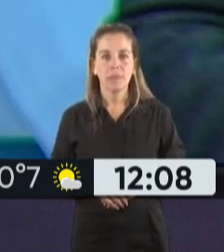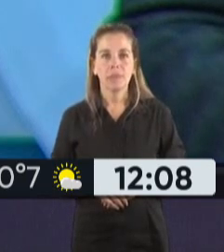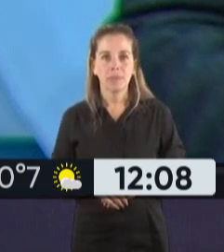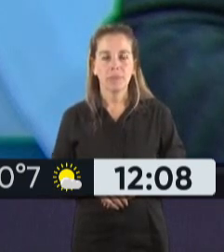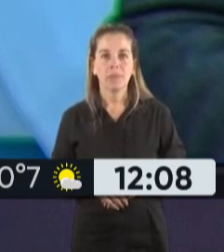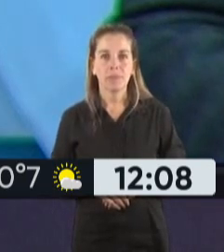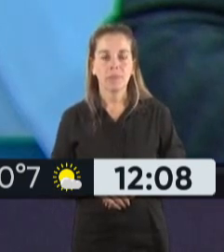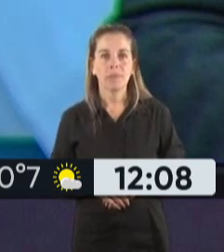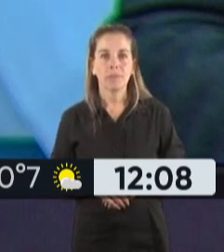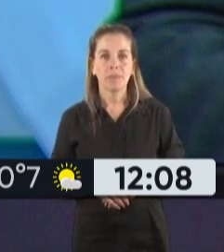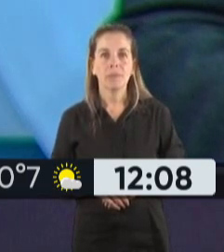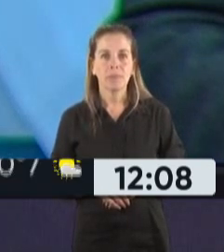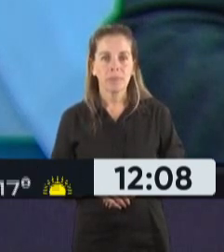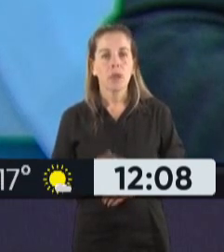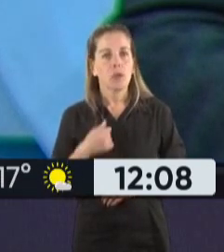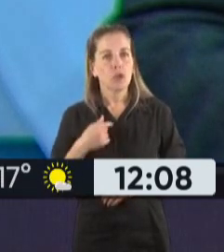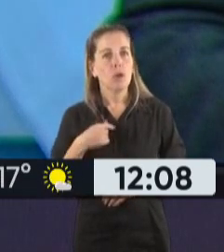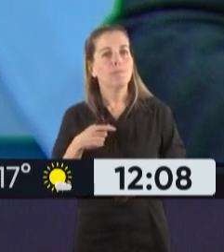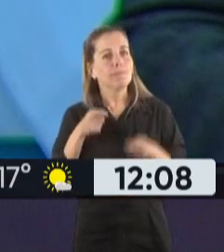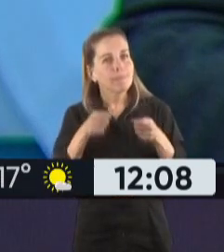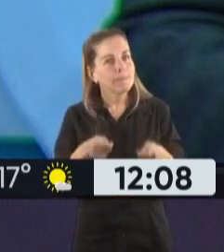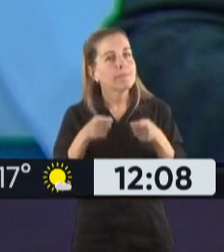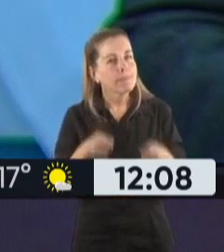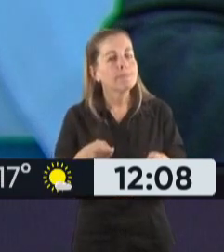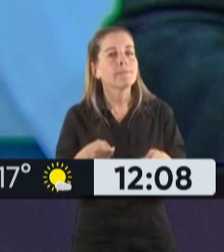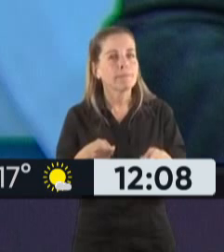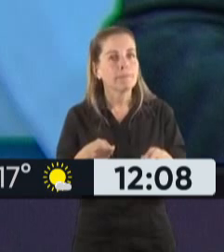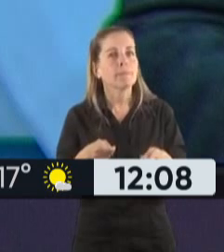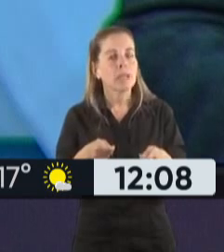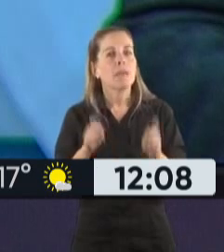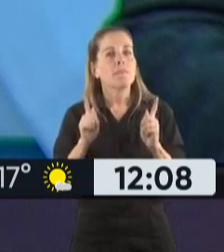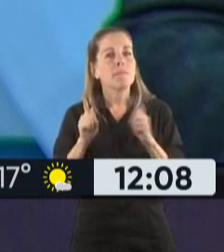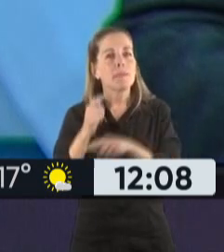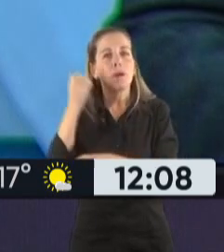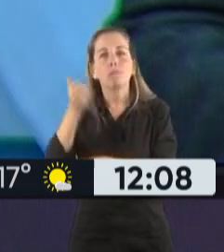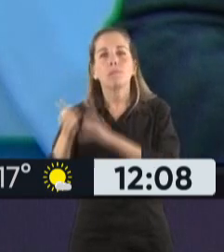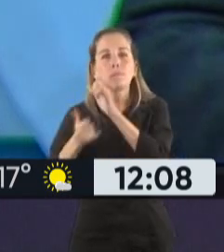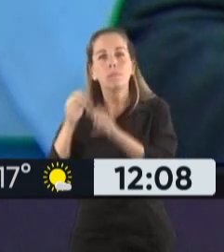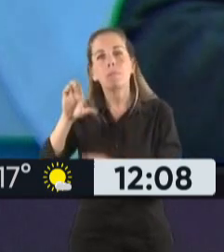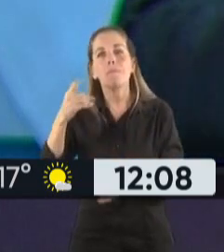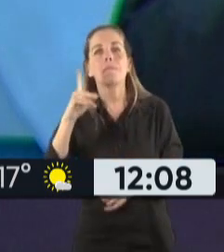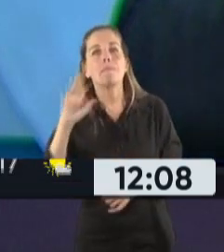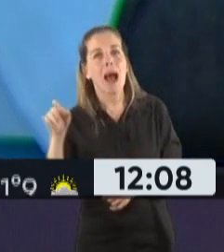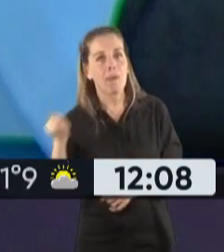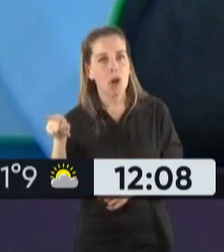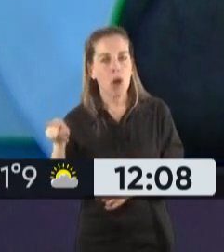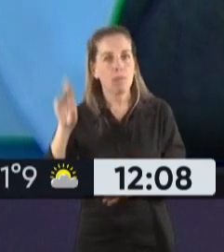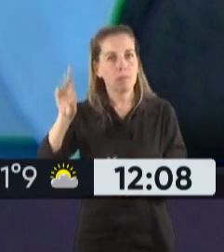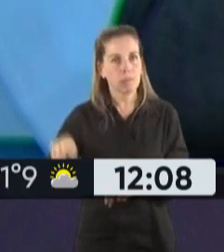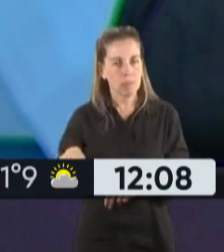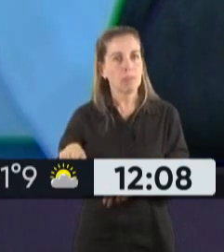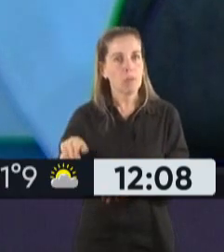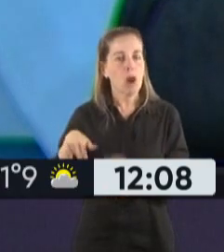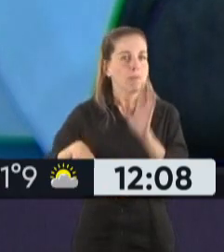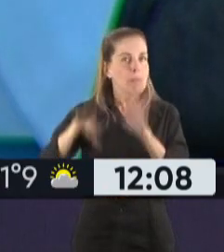Nosotros tenemos que. Yo hago mucho hincapié en todo lo que ha dicho Pablo, porque me parece que gran parte